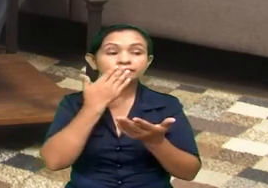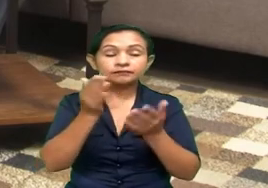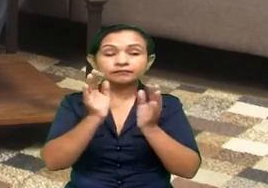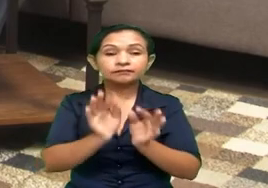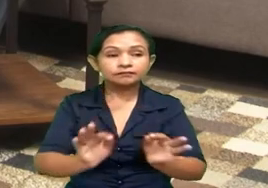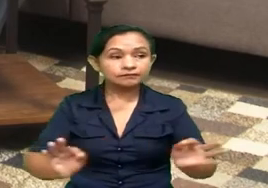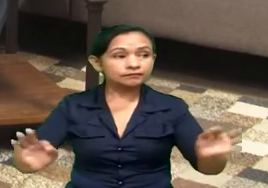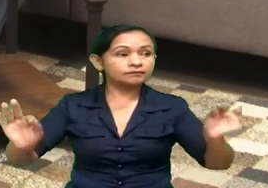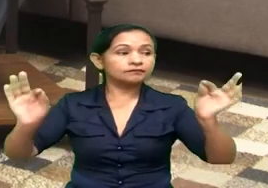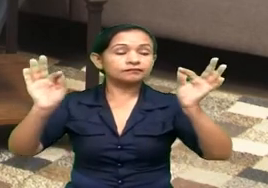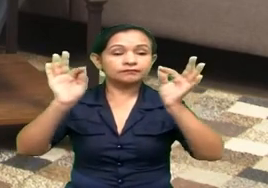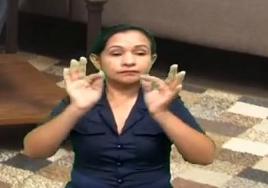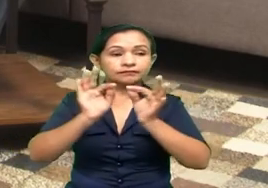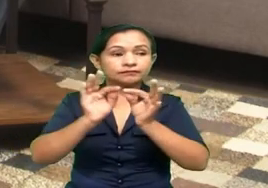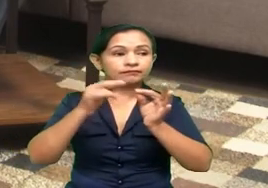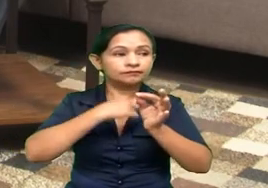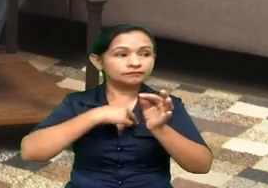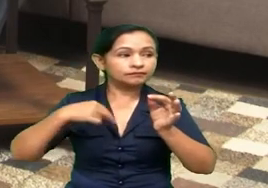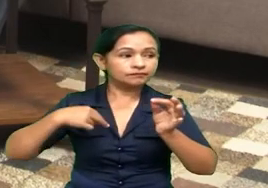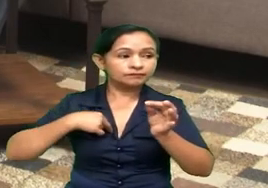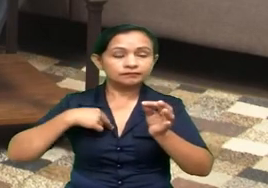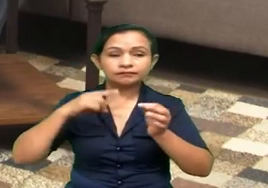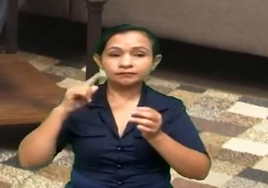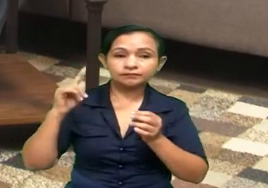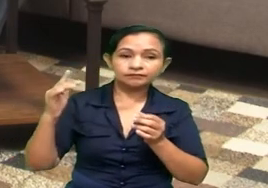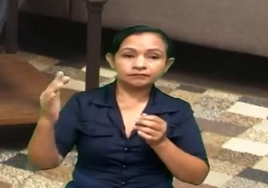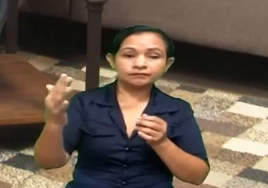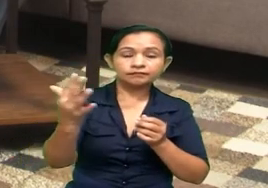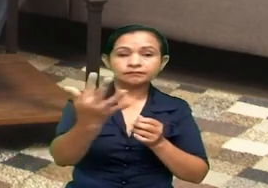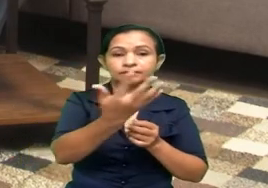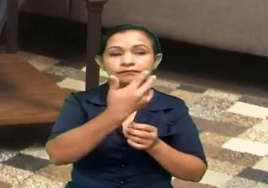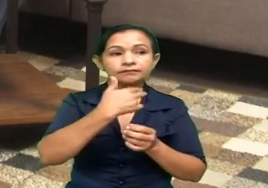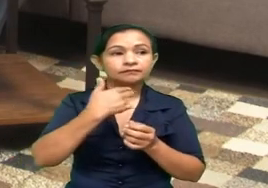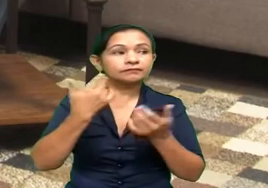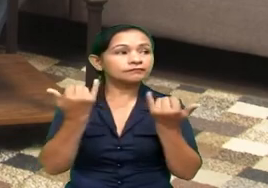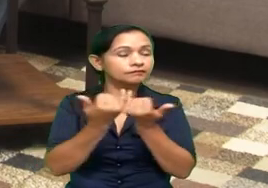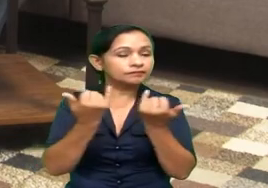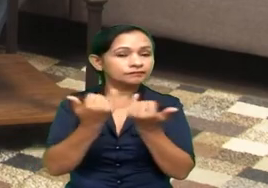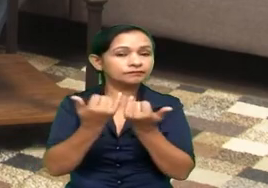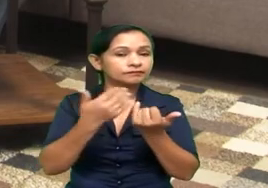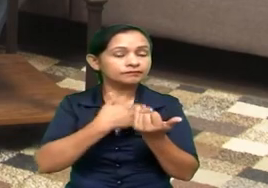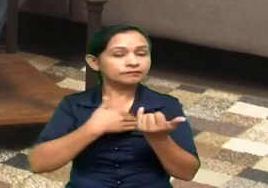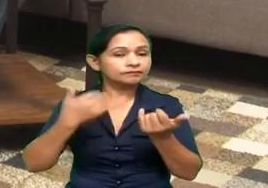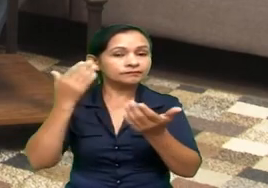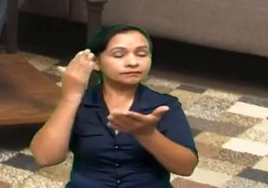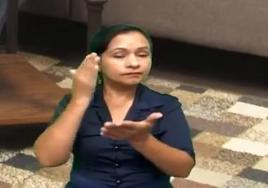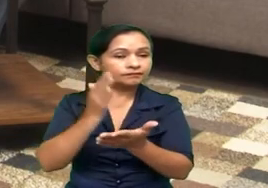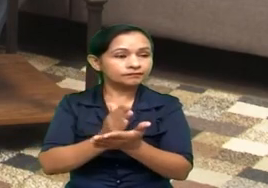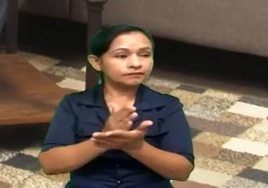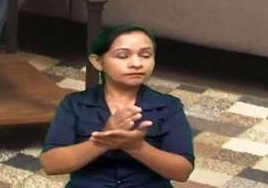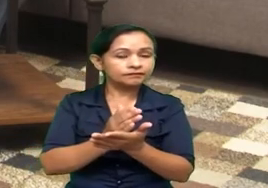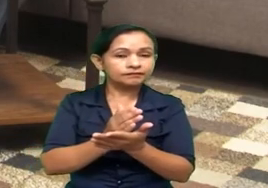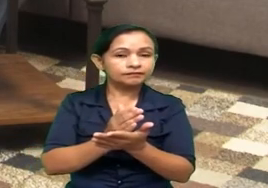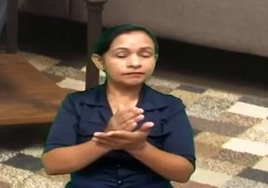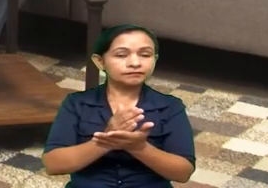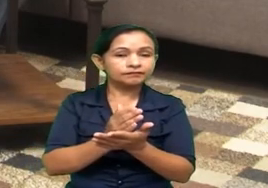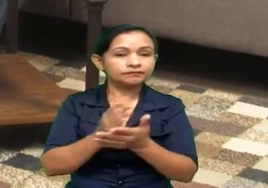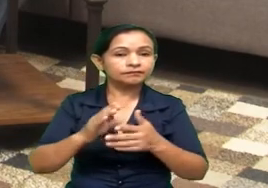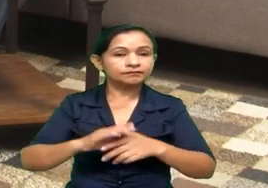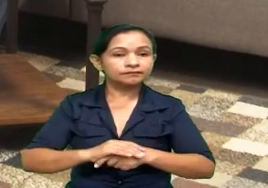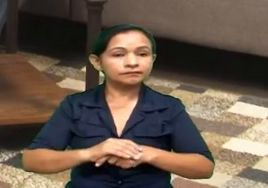importante estar enterados de nuestra historia para tomar mejores decisiones, como decía anteriormente,